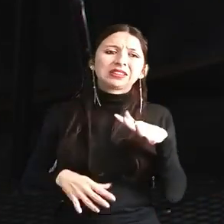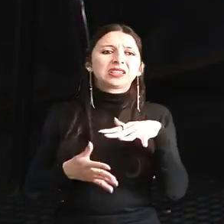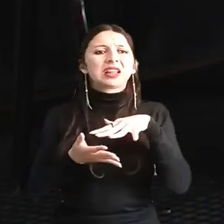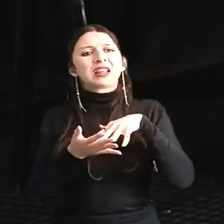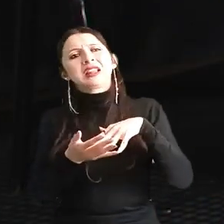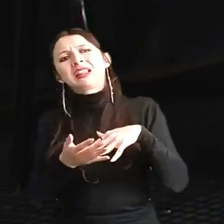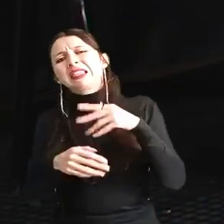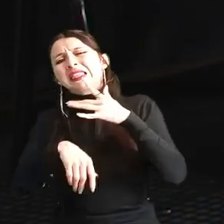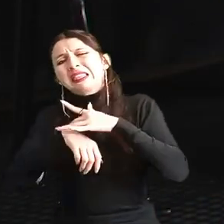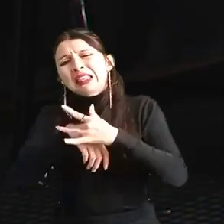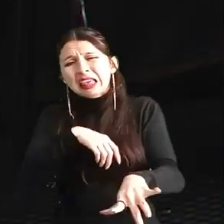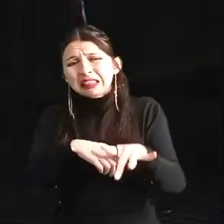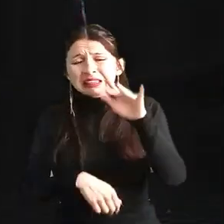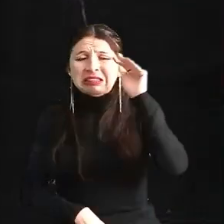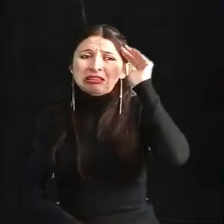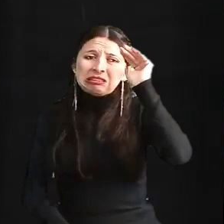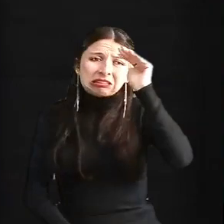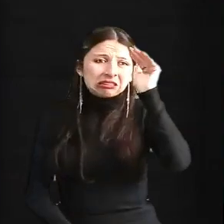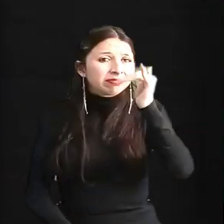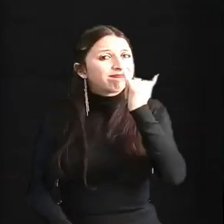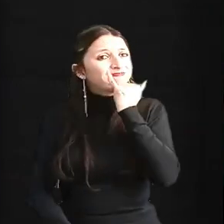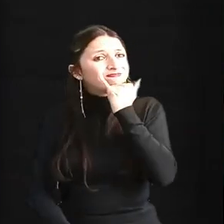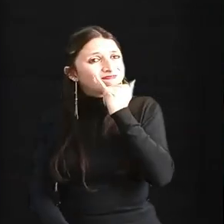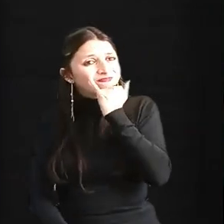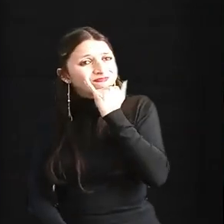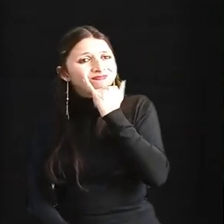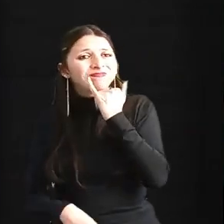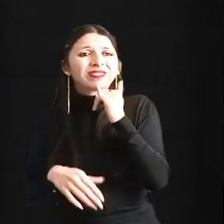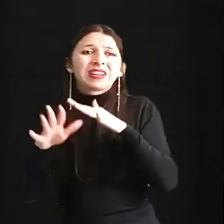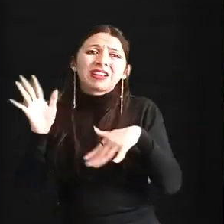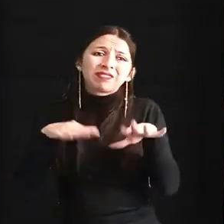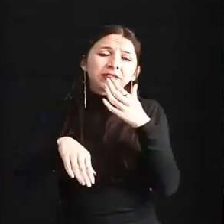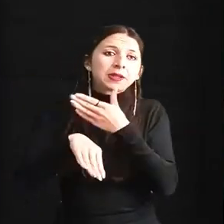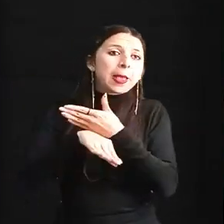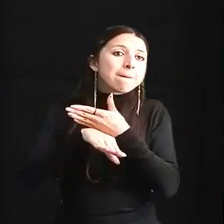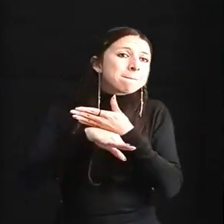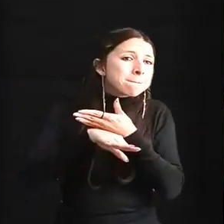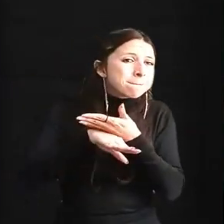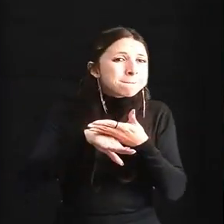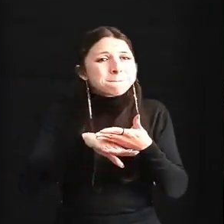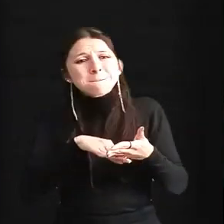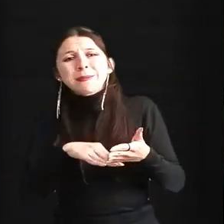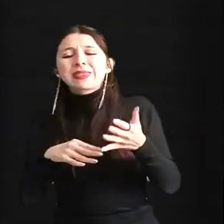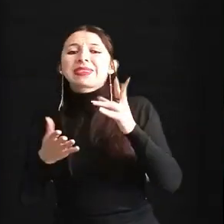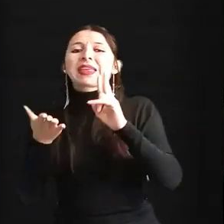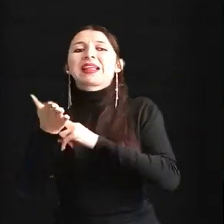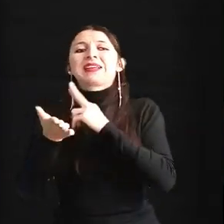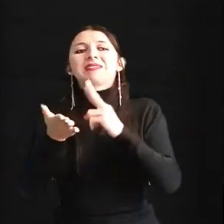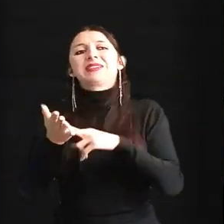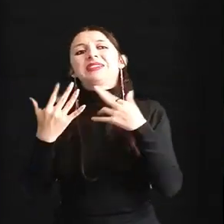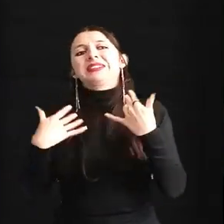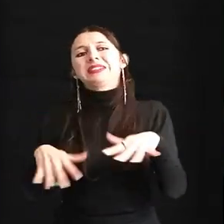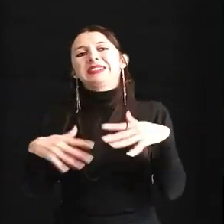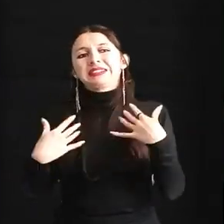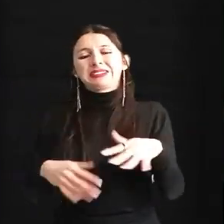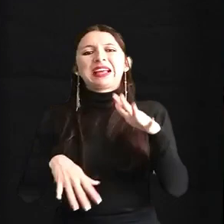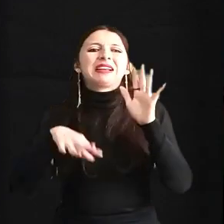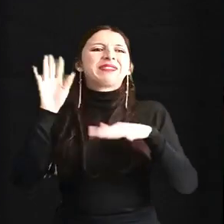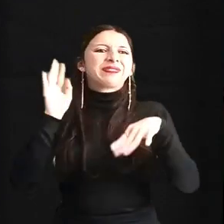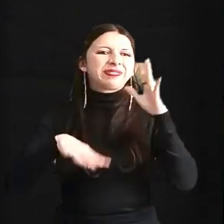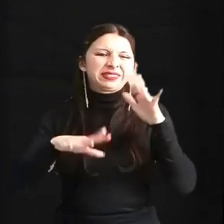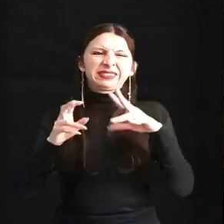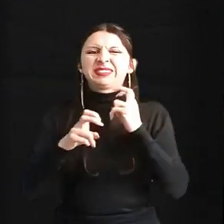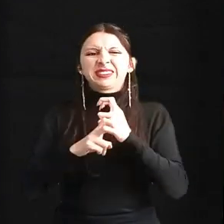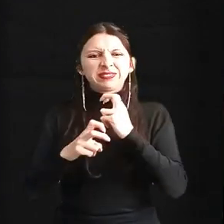económica a veces se tardan un poco lo que implica Pues que que a veces se tarde un poquito más la publicación de